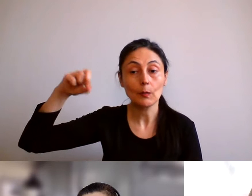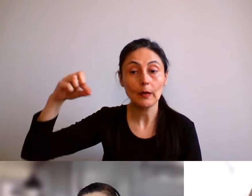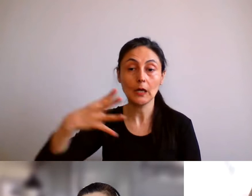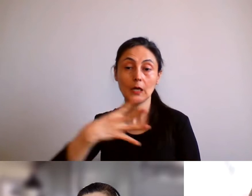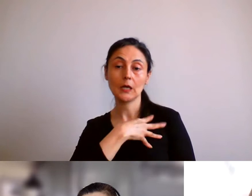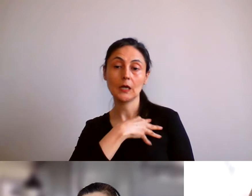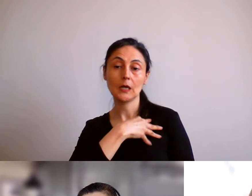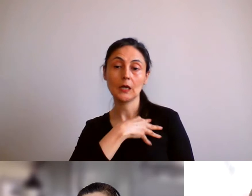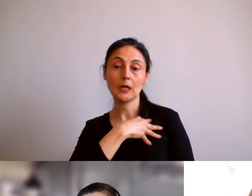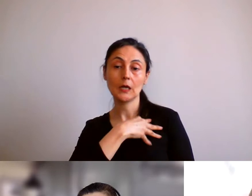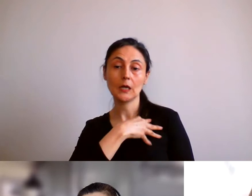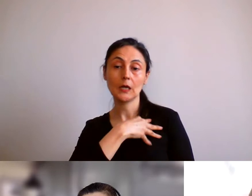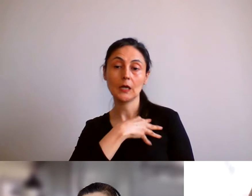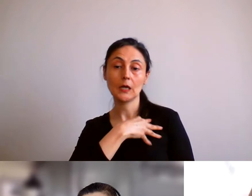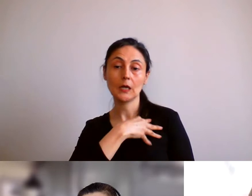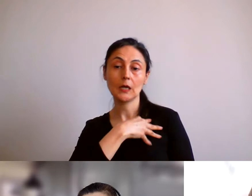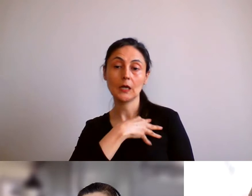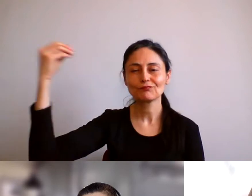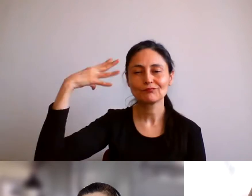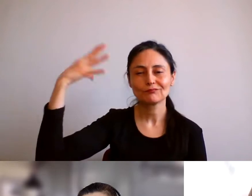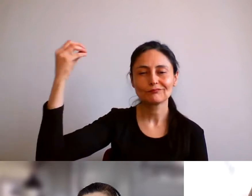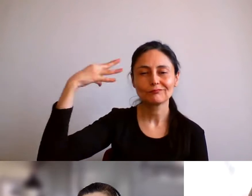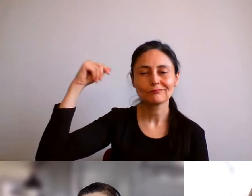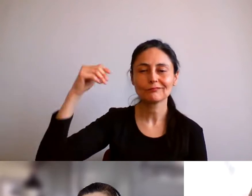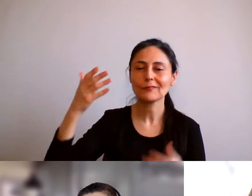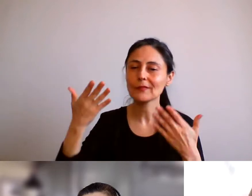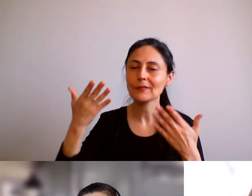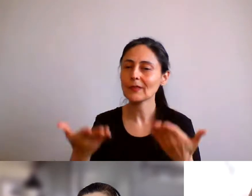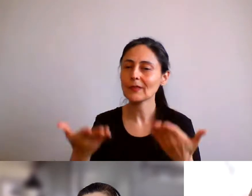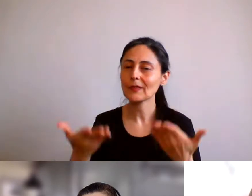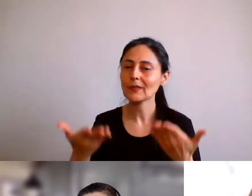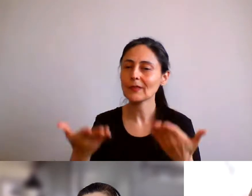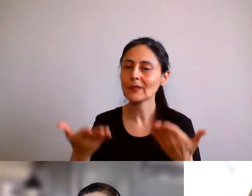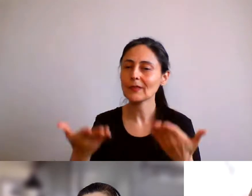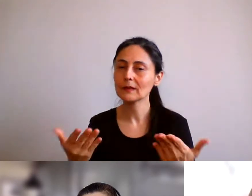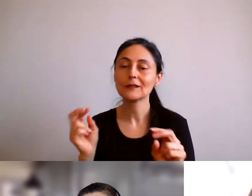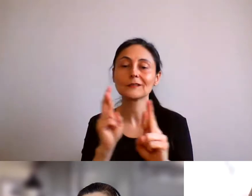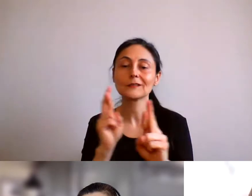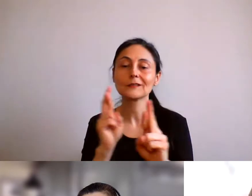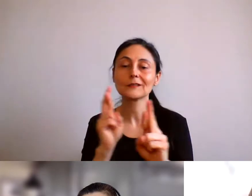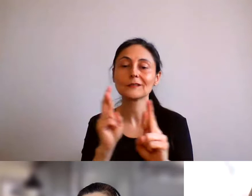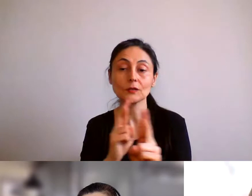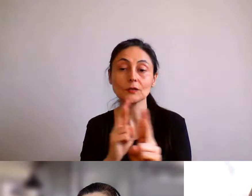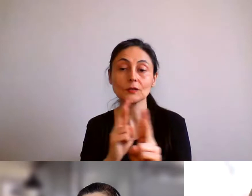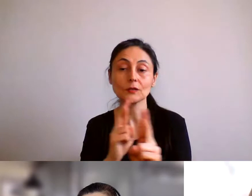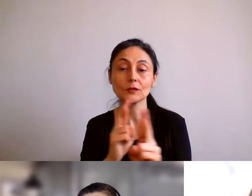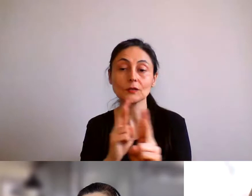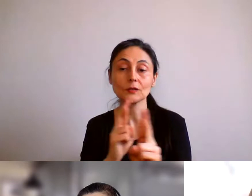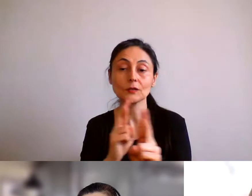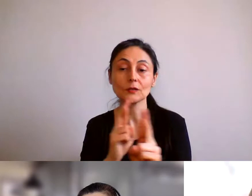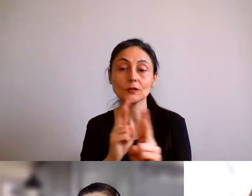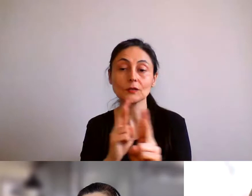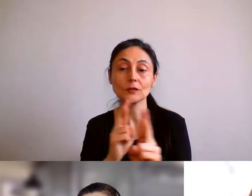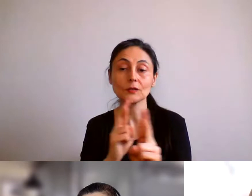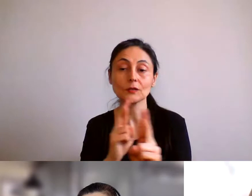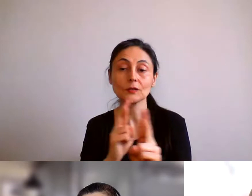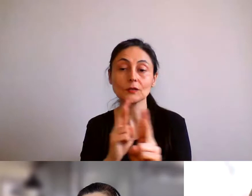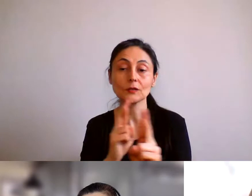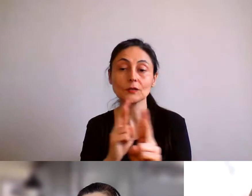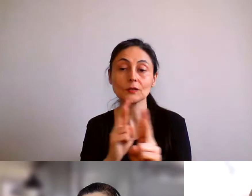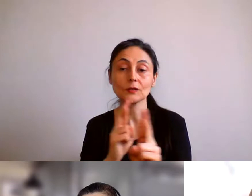cosas que nos enseñó todo lo que nos ha pasado tiene que ver voy a partir por algo quizás no muy positivo, que tiene que ver como con la